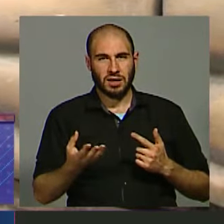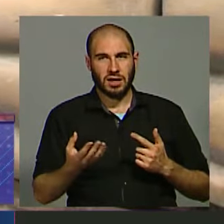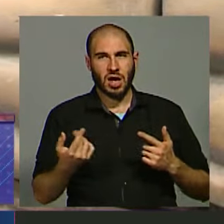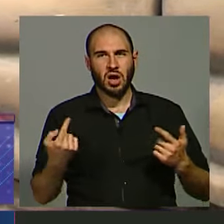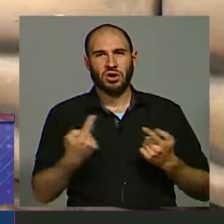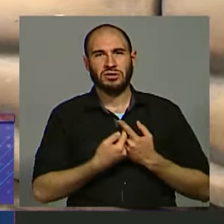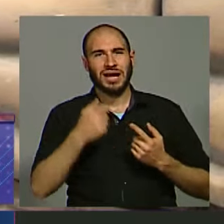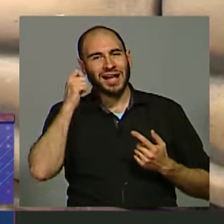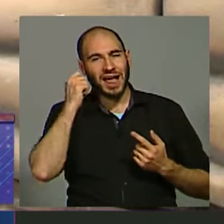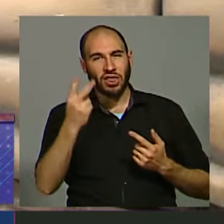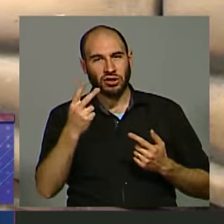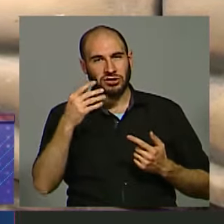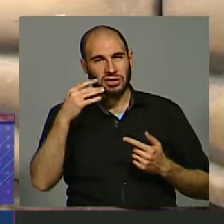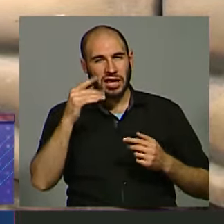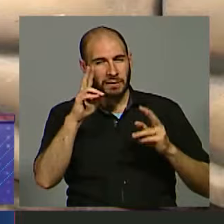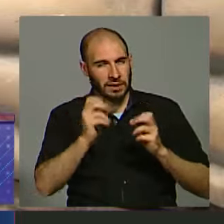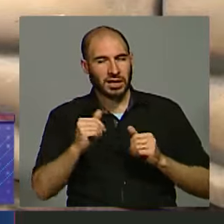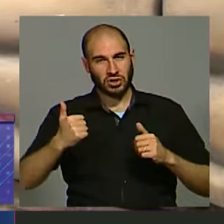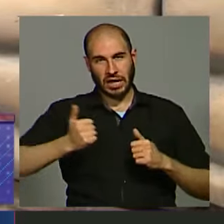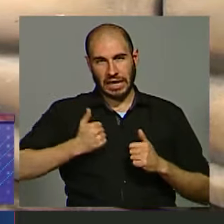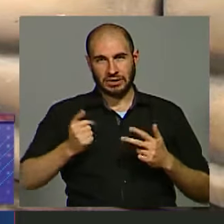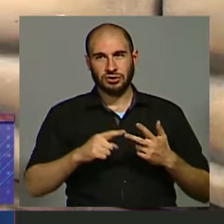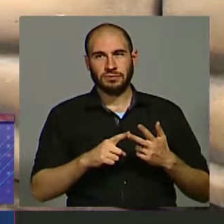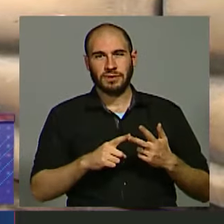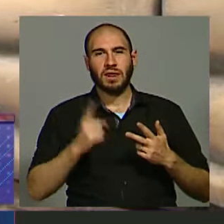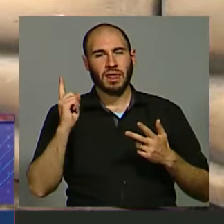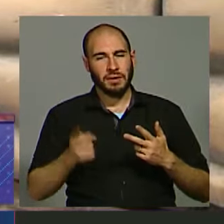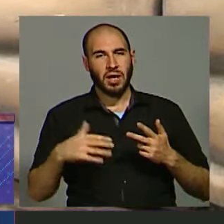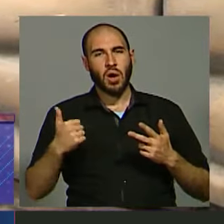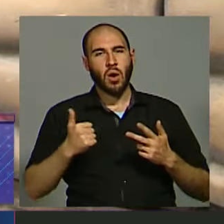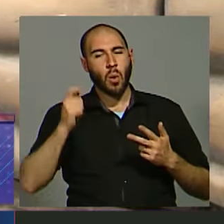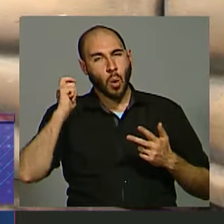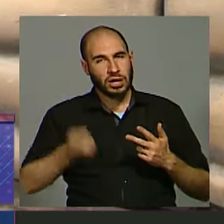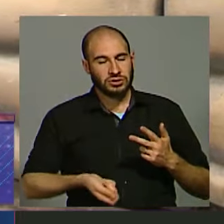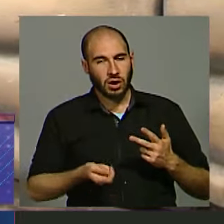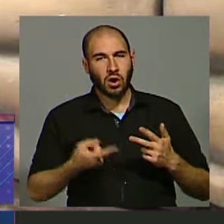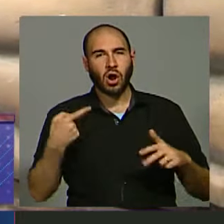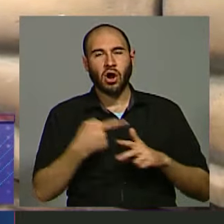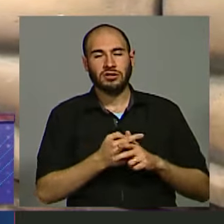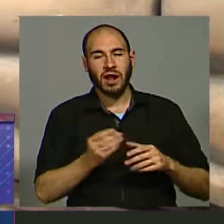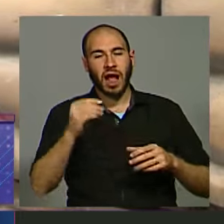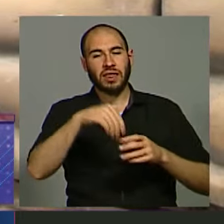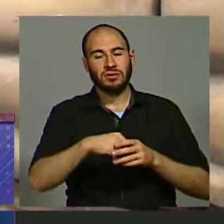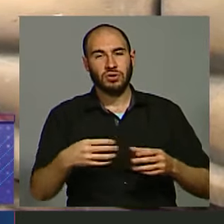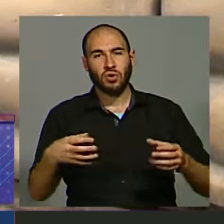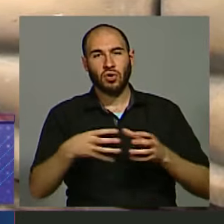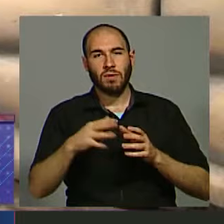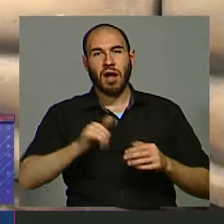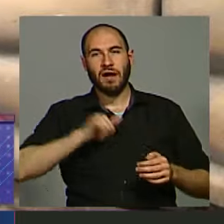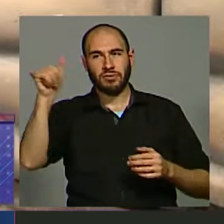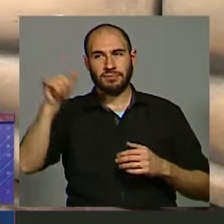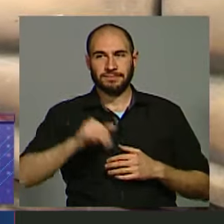el G2, que es la inteligencia del ejército. Y nos queda el juicio contra los integrantes de la Fuerza